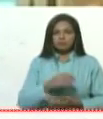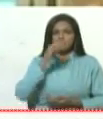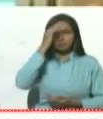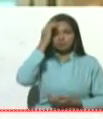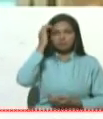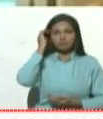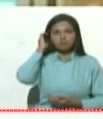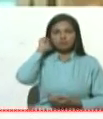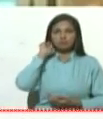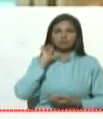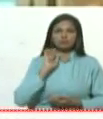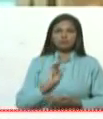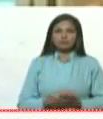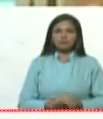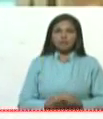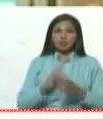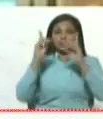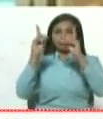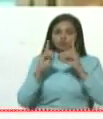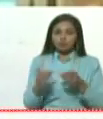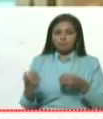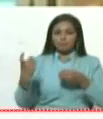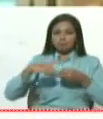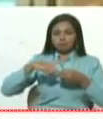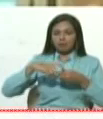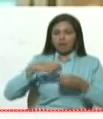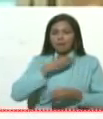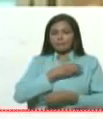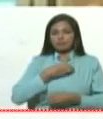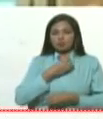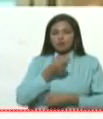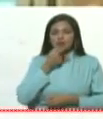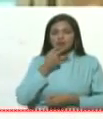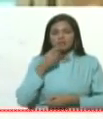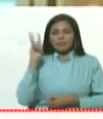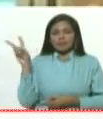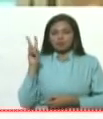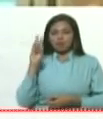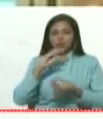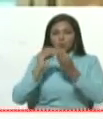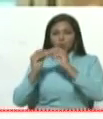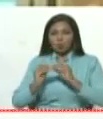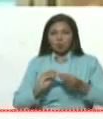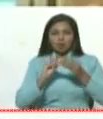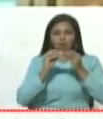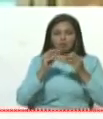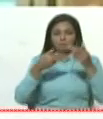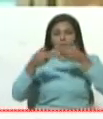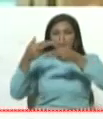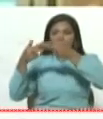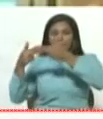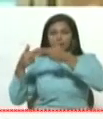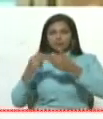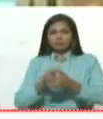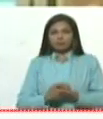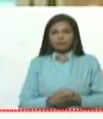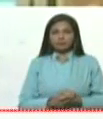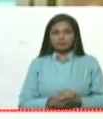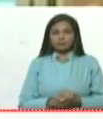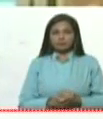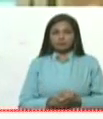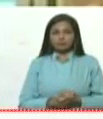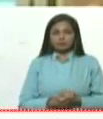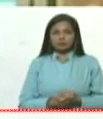decidido incorporar a la misión Venezuela Bella para su remoción, reestructuración y arreglo total,